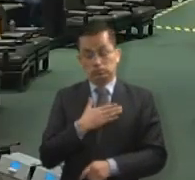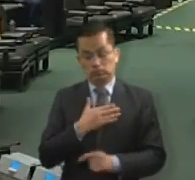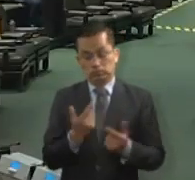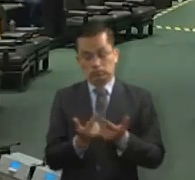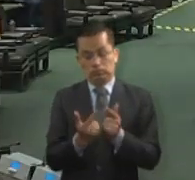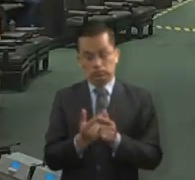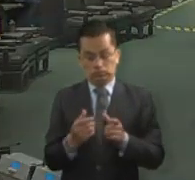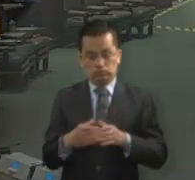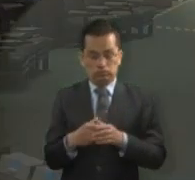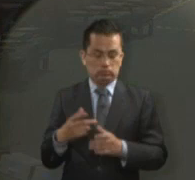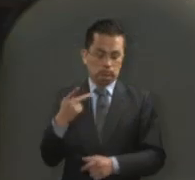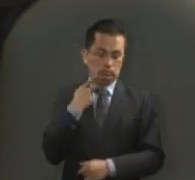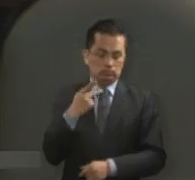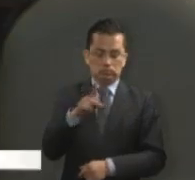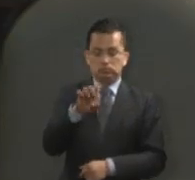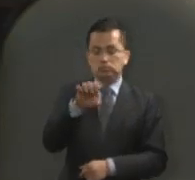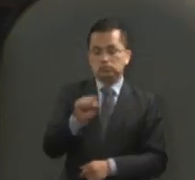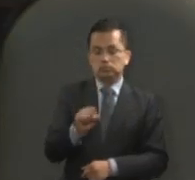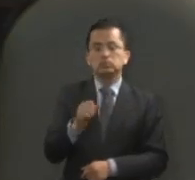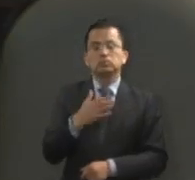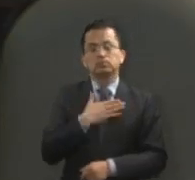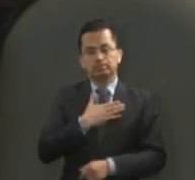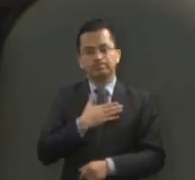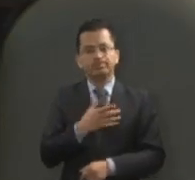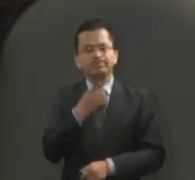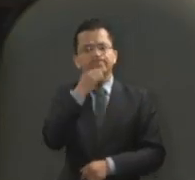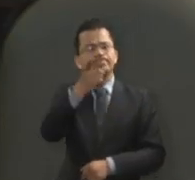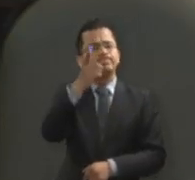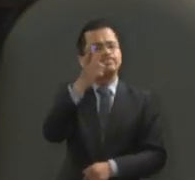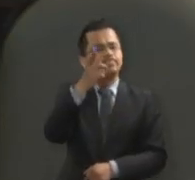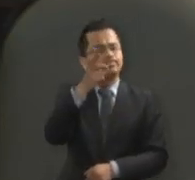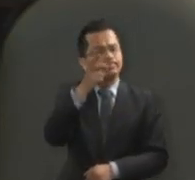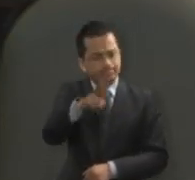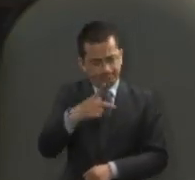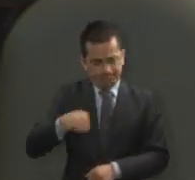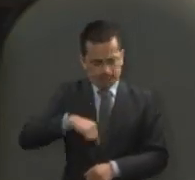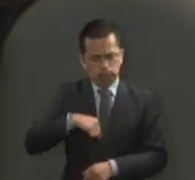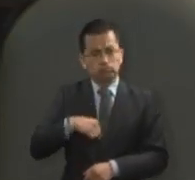de Encuentro Social, que nos sumamos